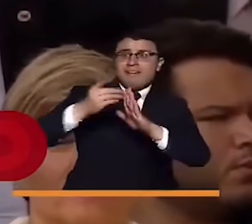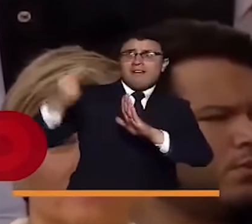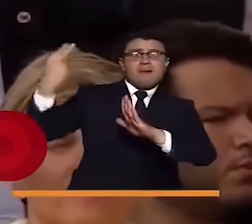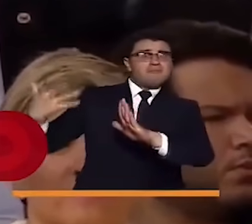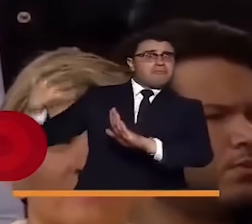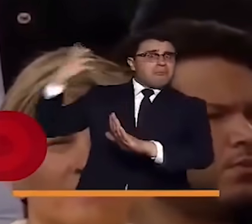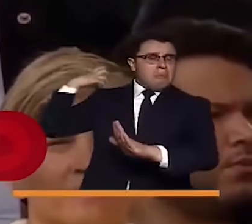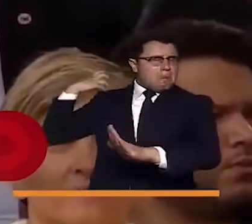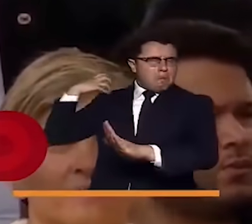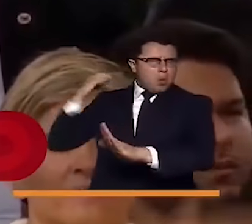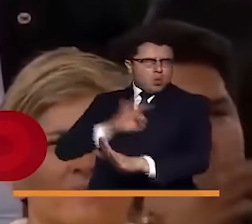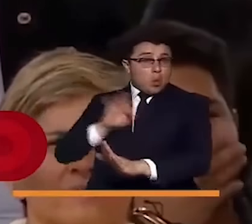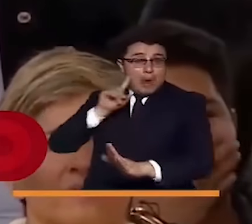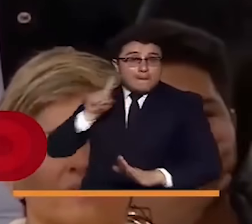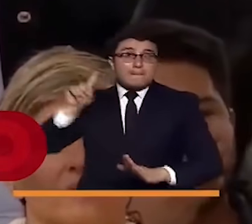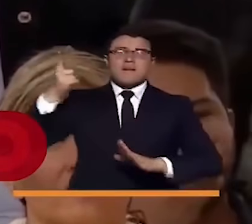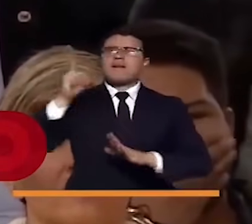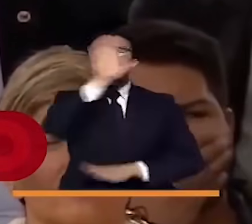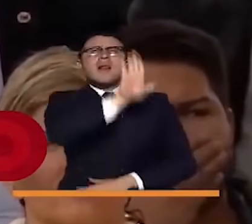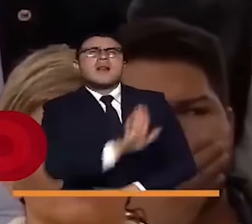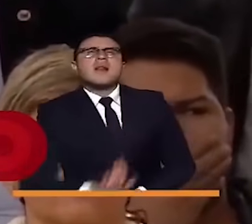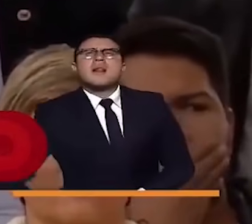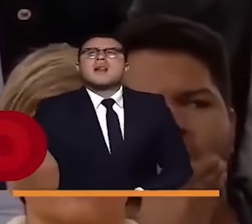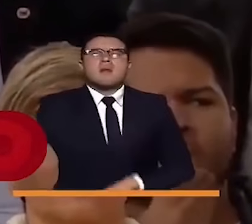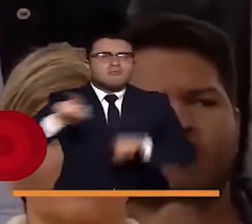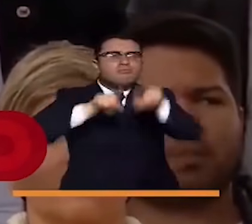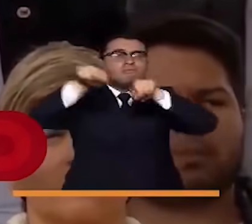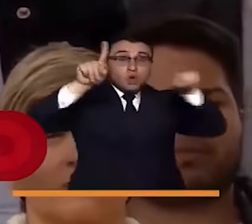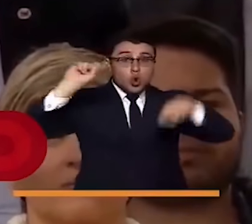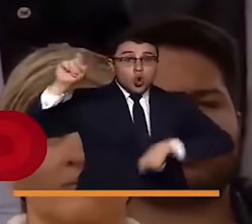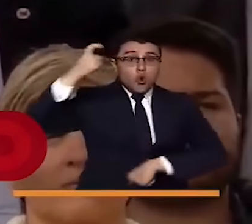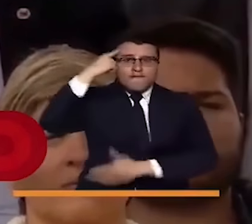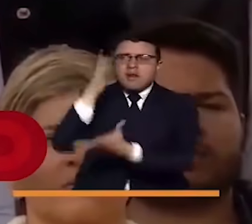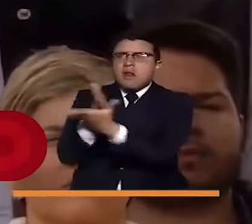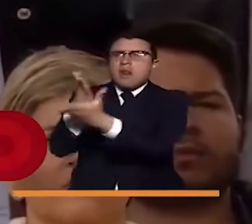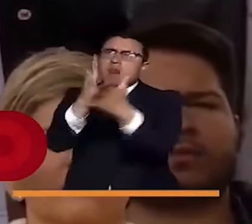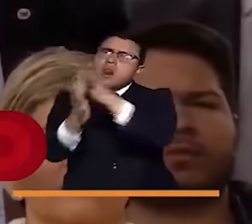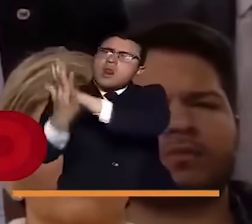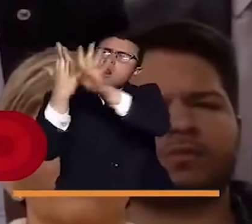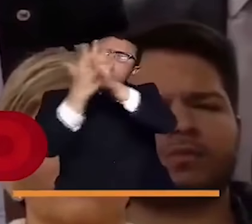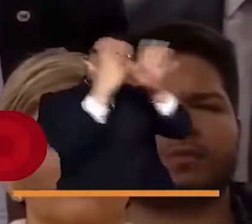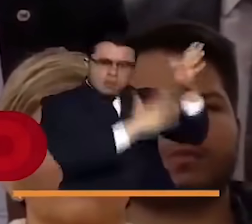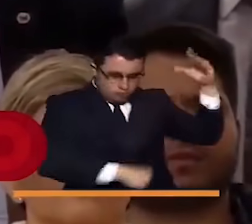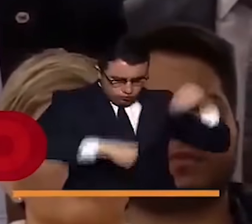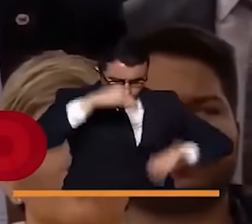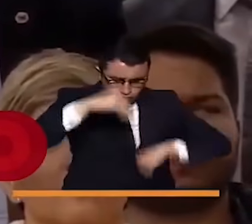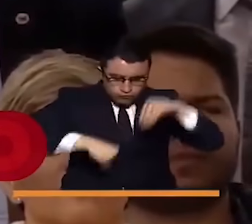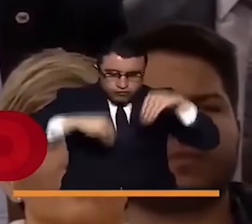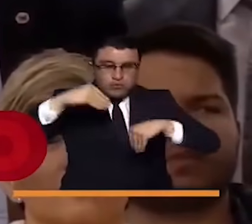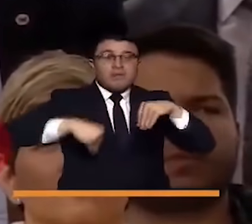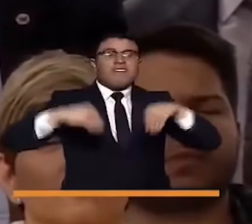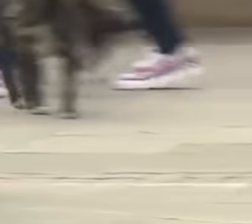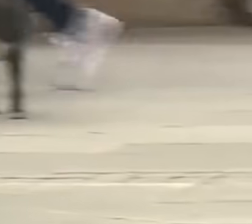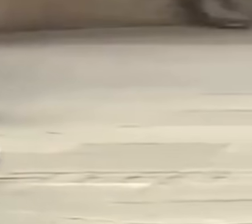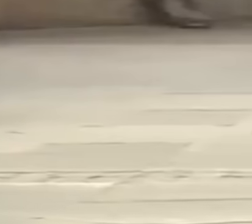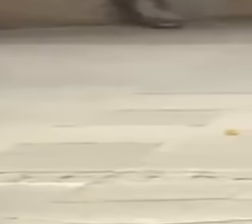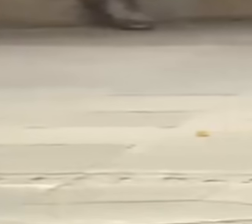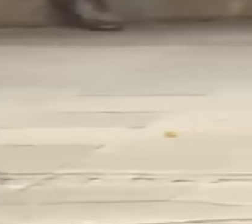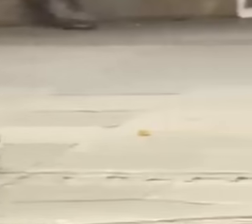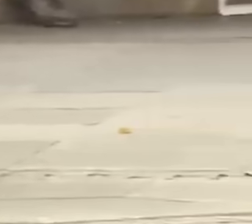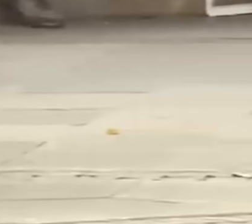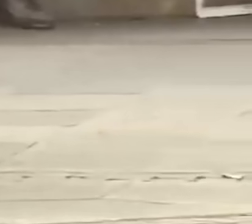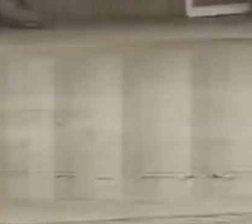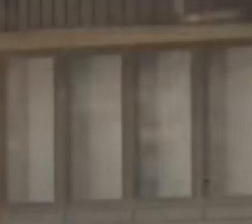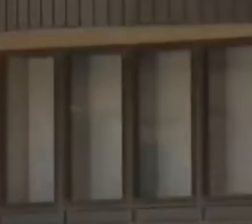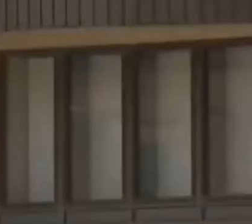además porque es el primero que pone como prioridad el ordenamiento del territorio alrededor del agua. Y